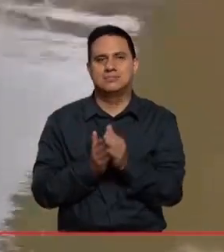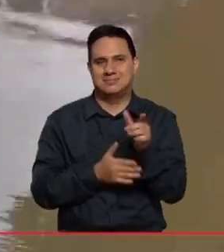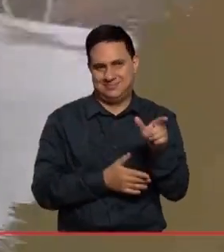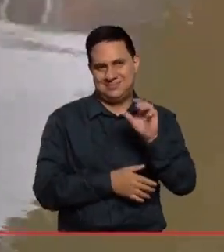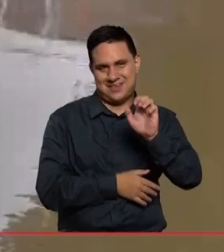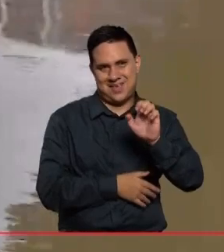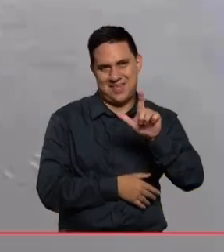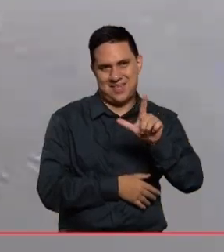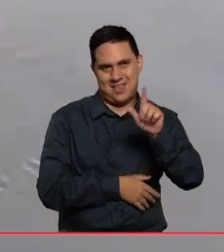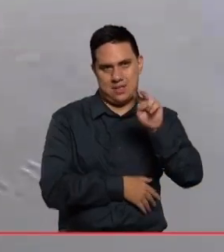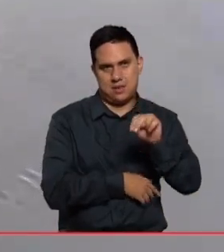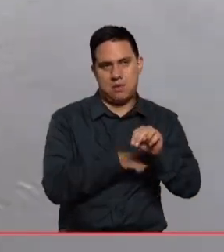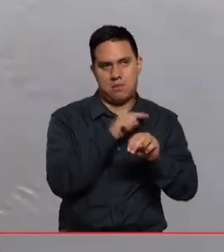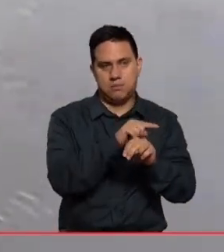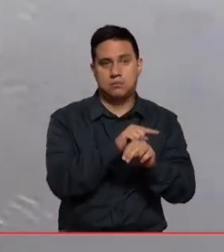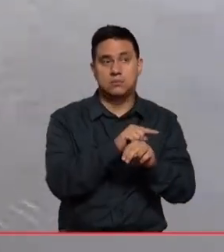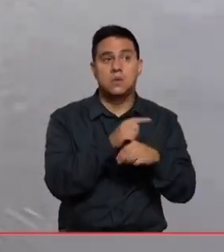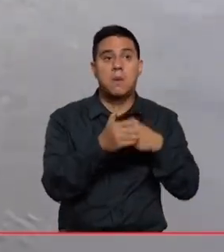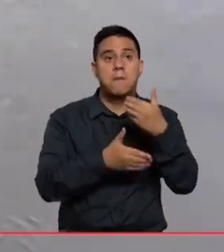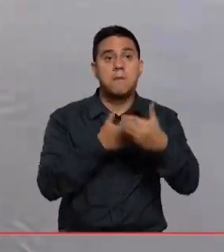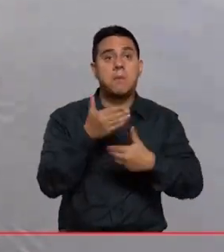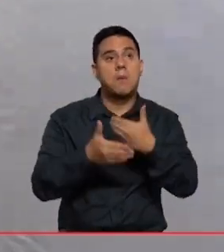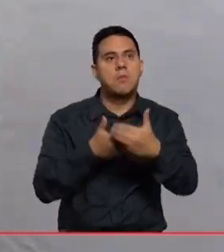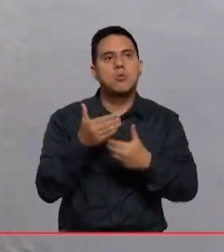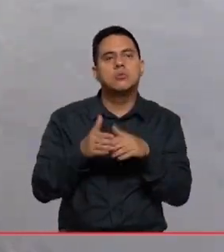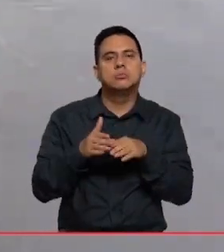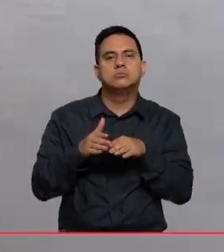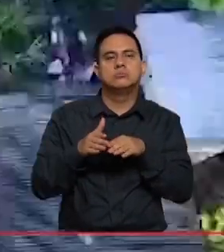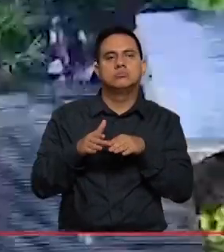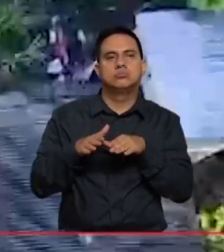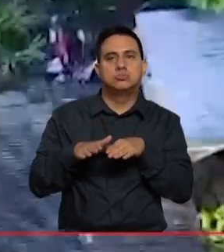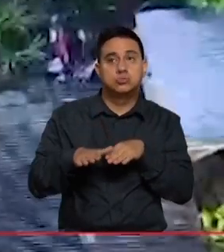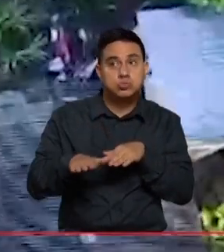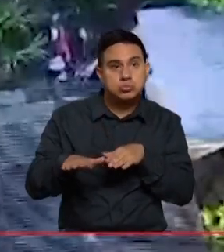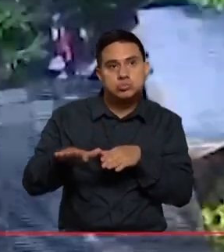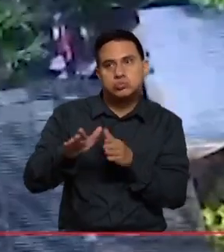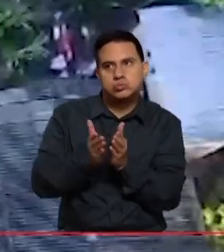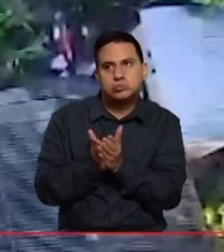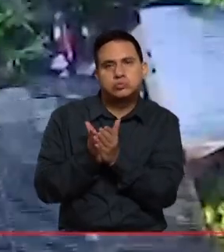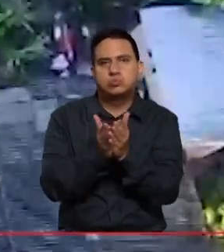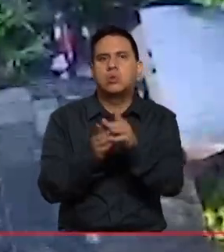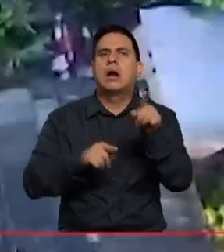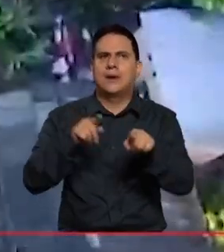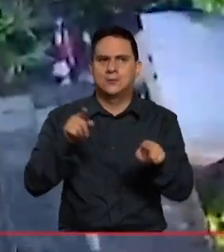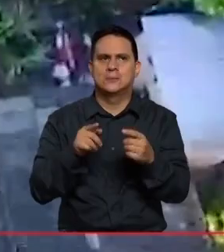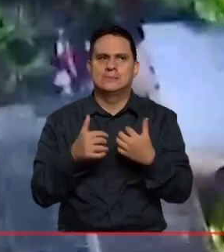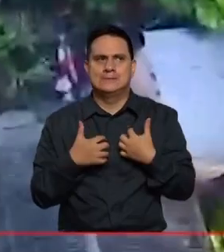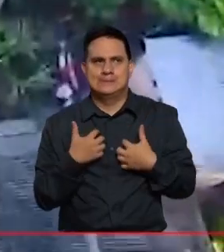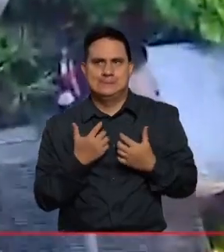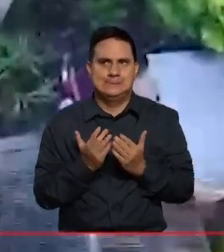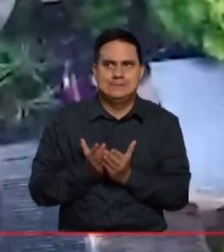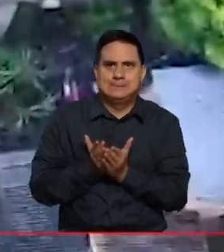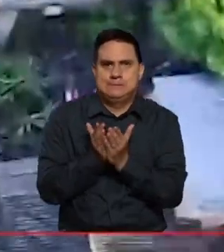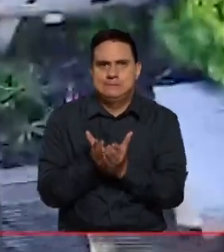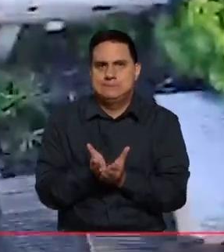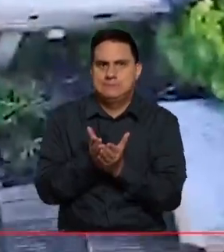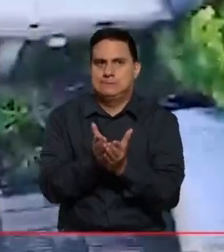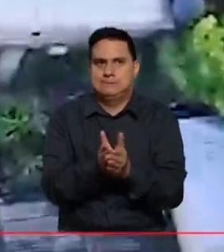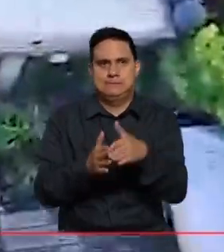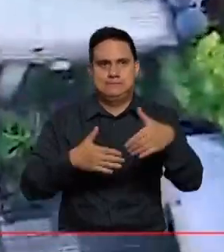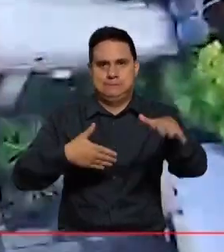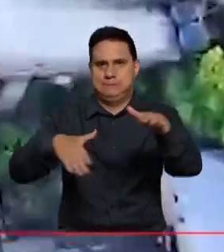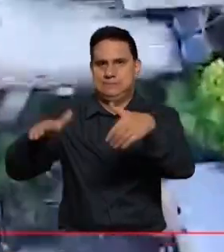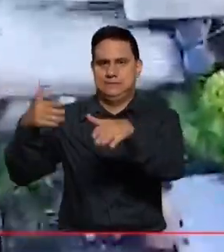pues lentamente inician a salir de sus comunidades, aunque algunos siguen siendo temerosos. Las autoridades, las mismas comunidades, lo que